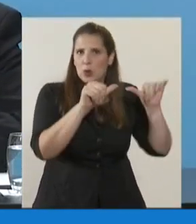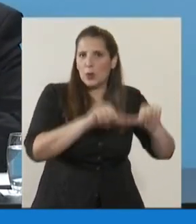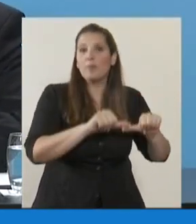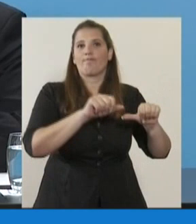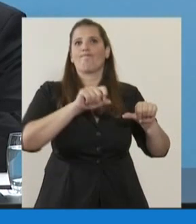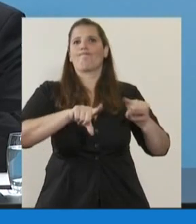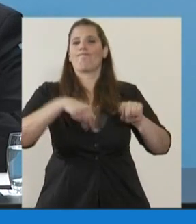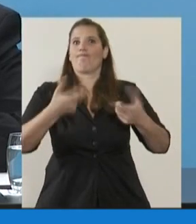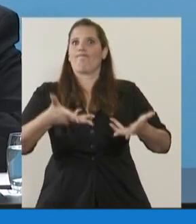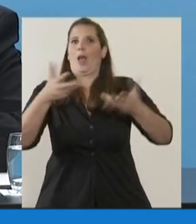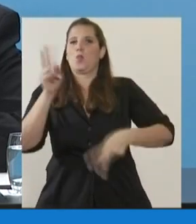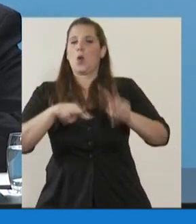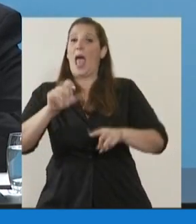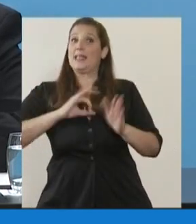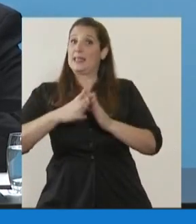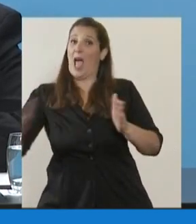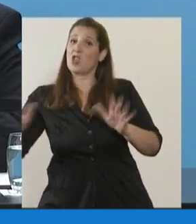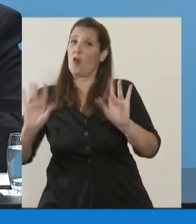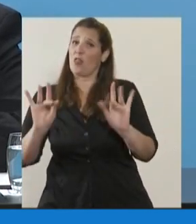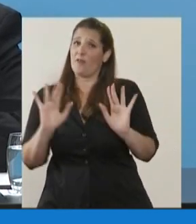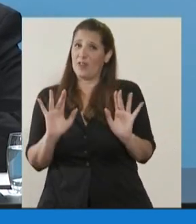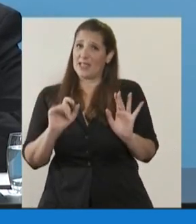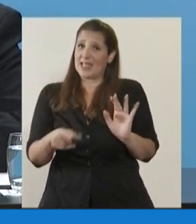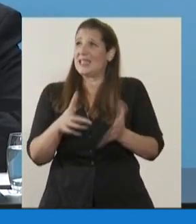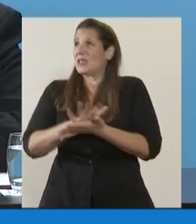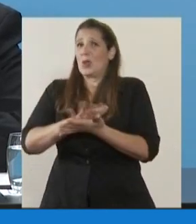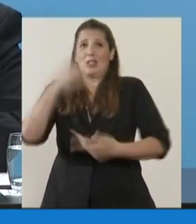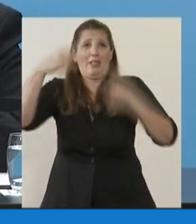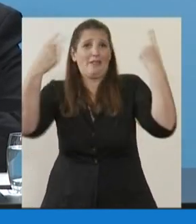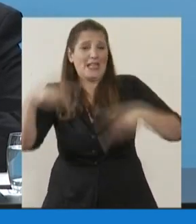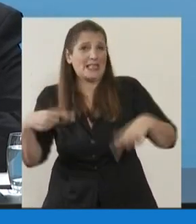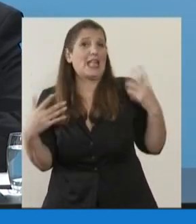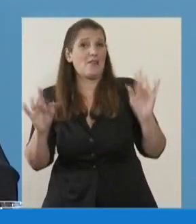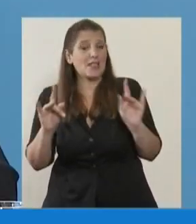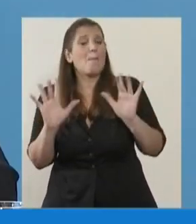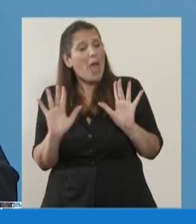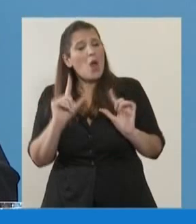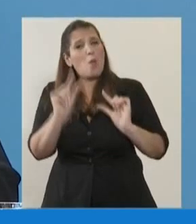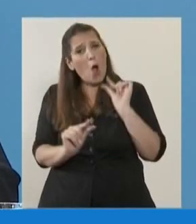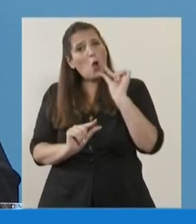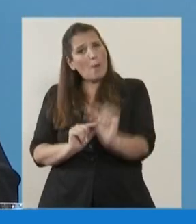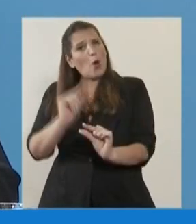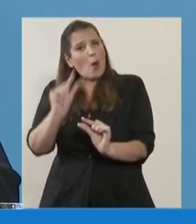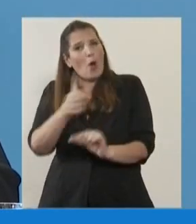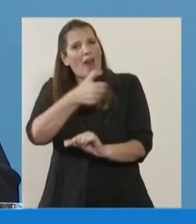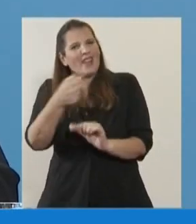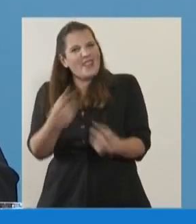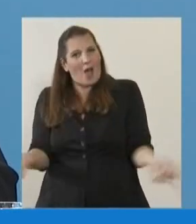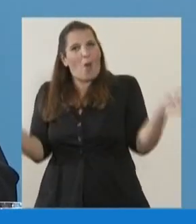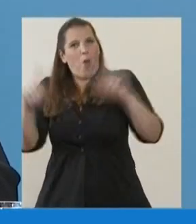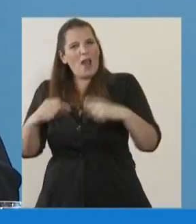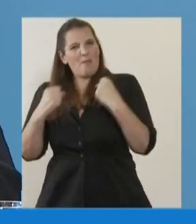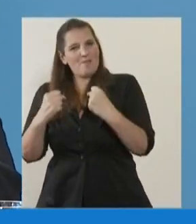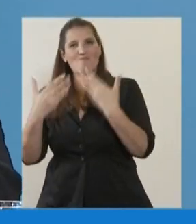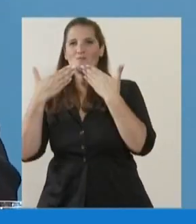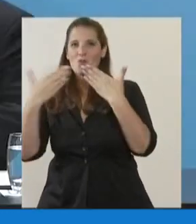que va a ser duro por todas las situaciones que estamos viviendo, pero que de a poco vamos poniendo de pie tanto a la compañía como al país.